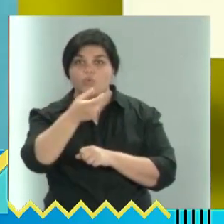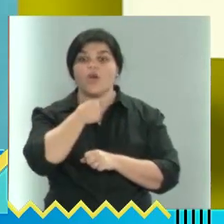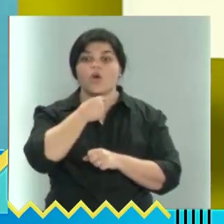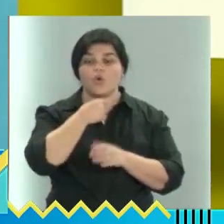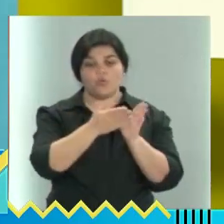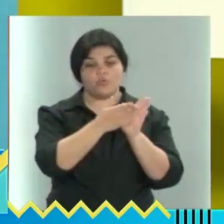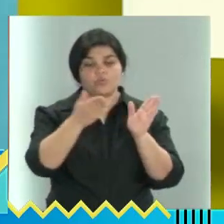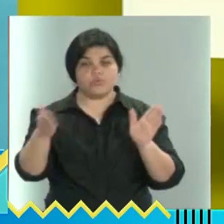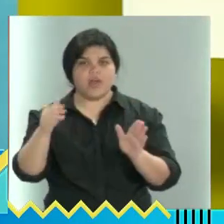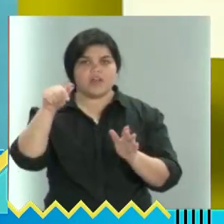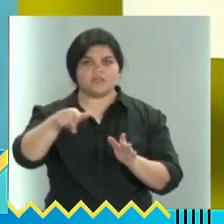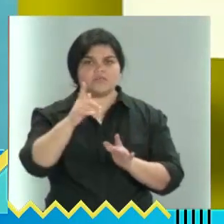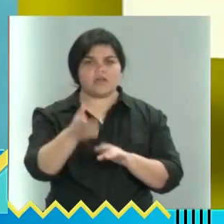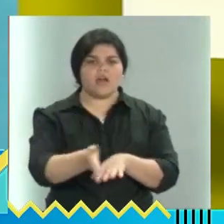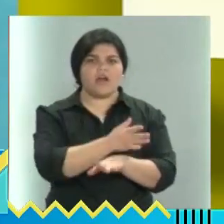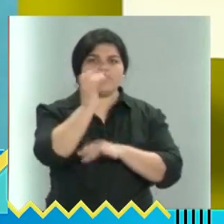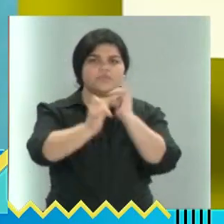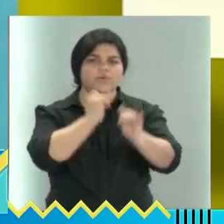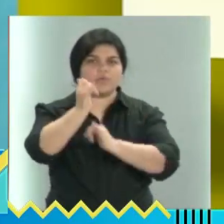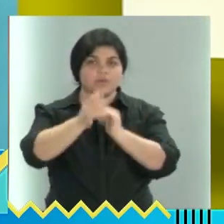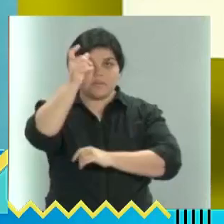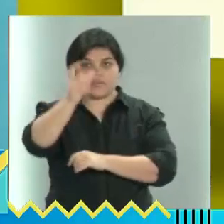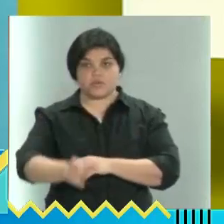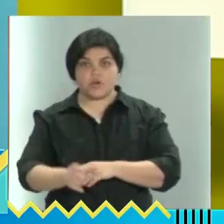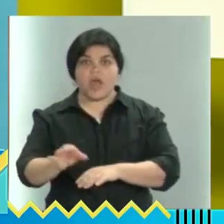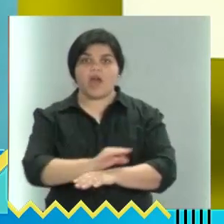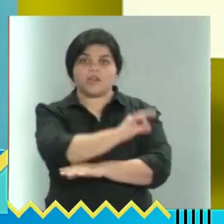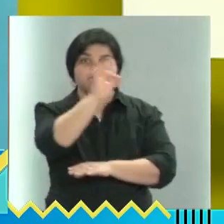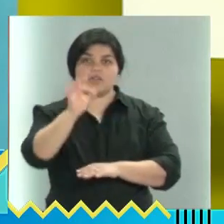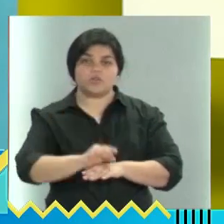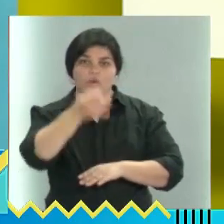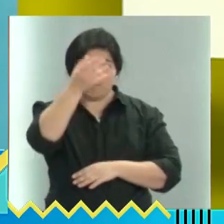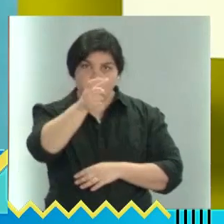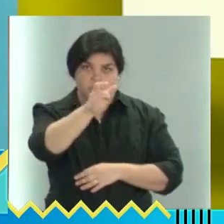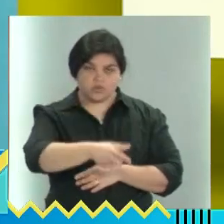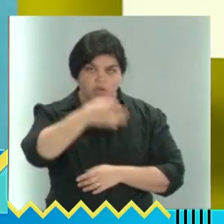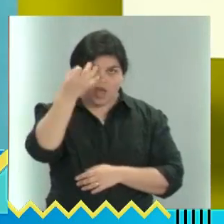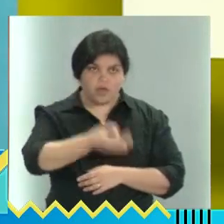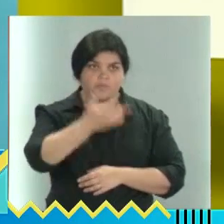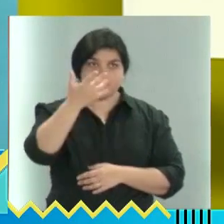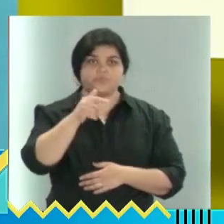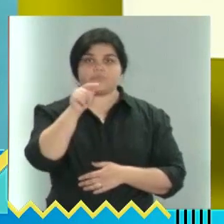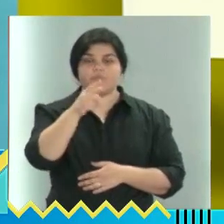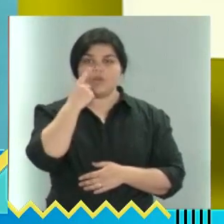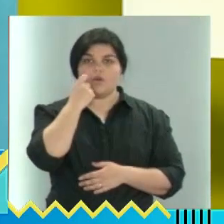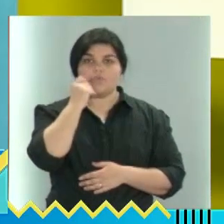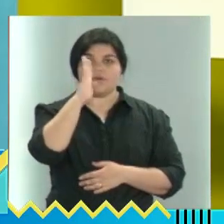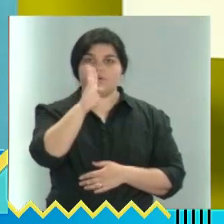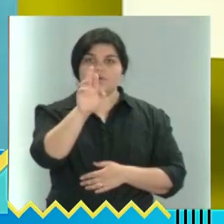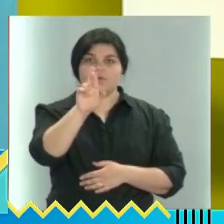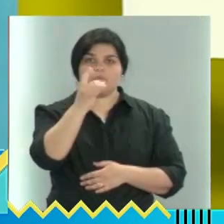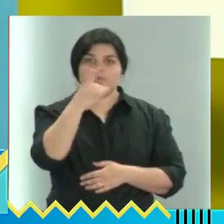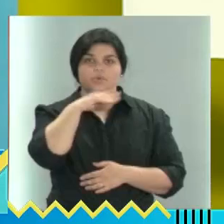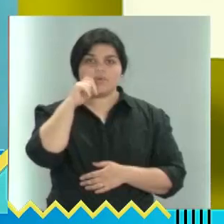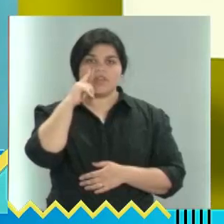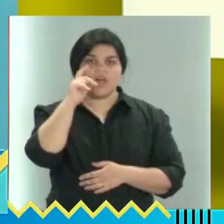tiene que ver con el homenaje a un arquitecto, a un profesional de la provincia de Mendoza, Juan Augusto Brugiavini. Vamos a hablar también